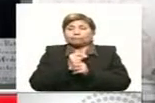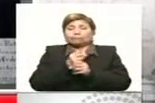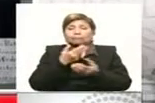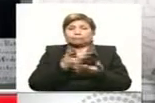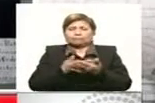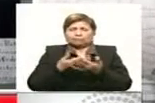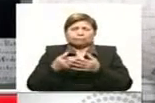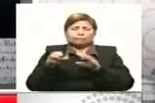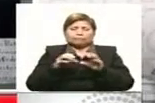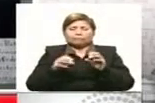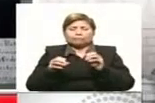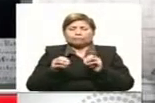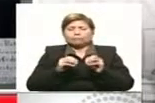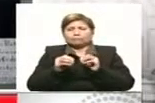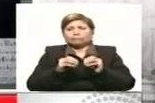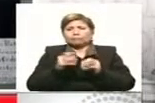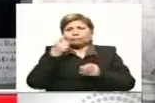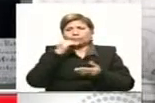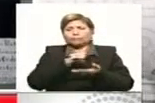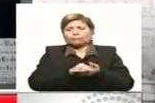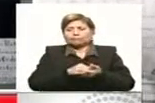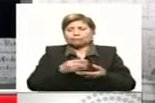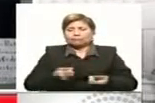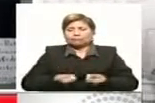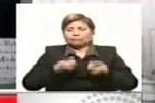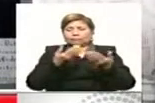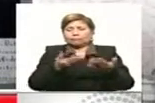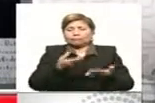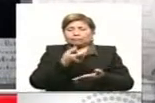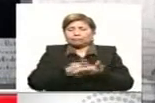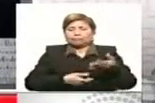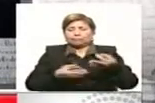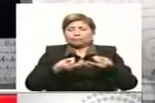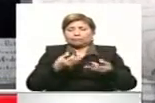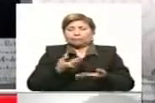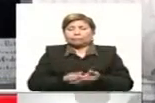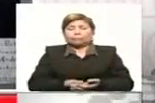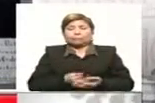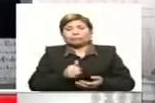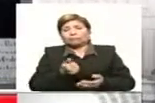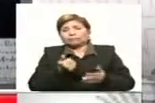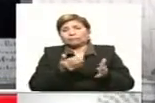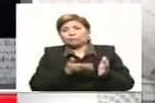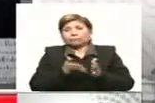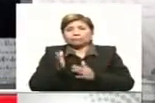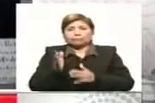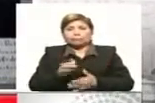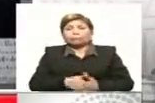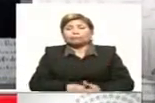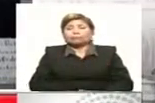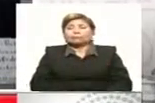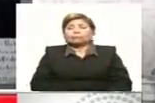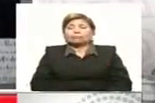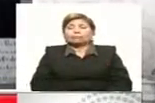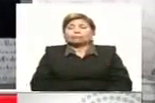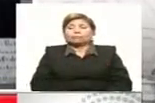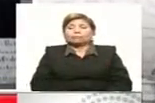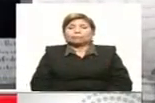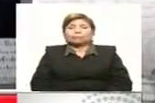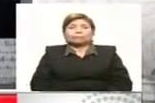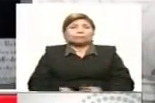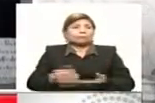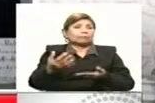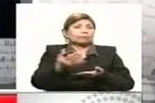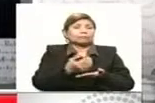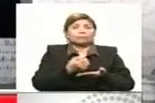seguir haciendo gestiones para que se asignen estos presupuestos a estas áreas. Por otra parte, como decía, estamos haciendo una